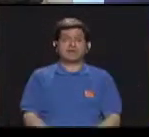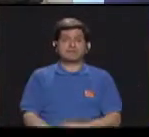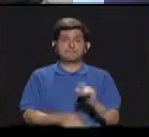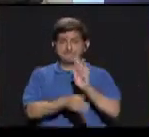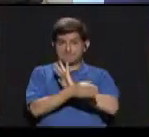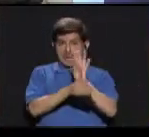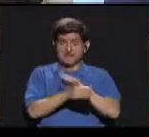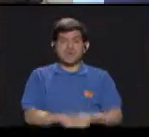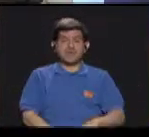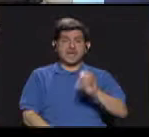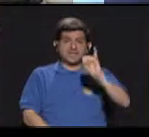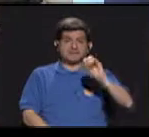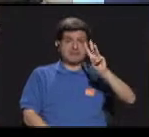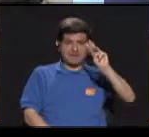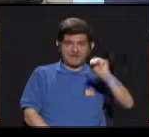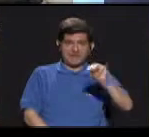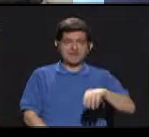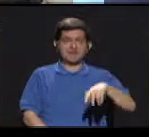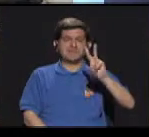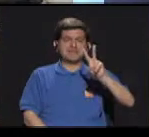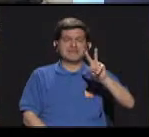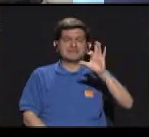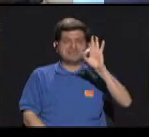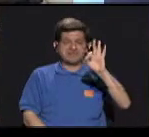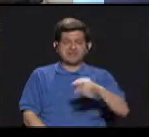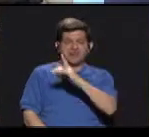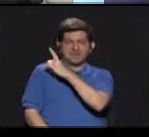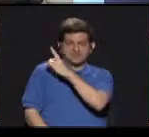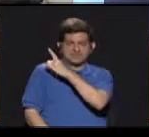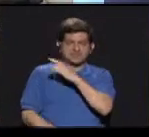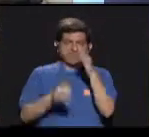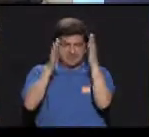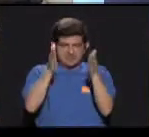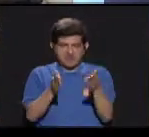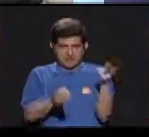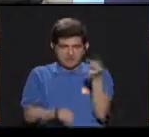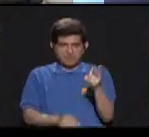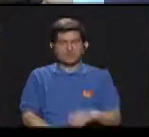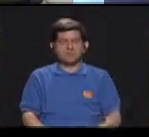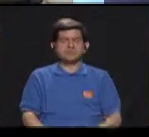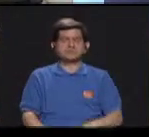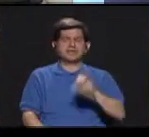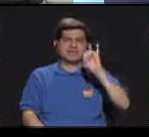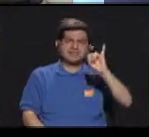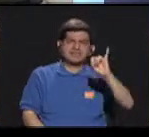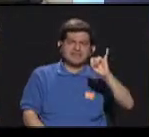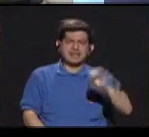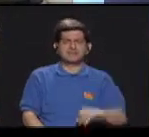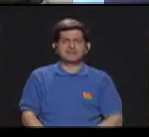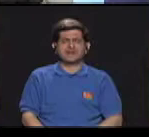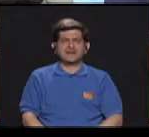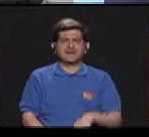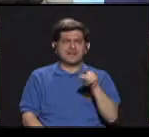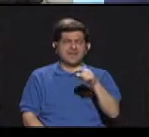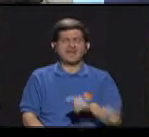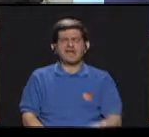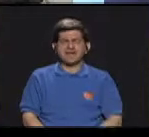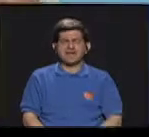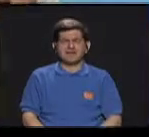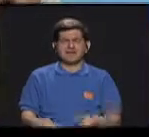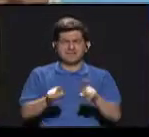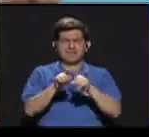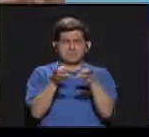película que Isabel Martínez y Vicente Ferraz, los directores, Isabel directora, Vicente productor y